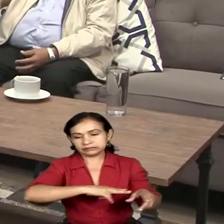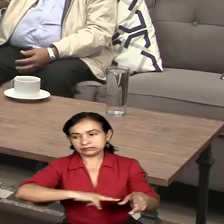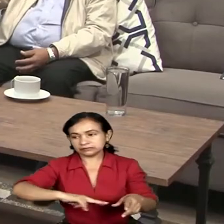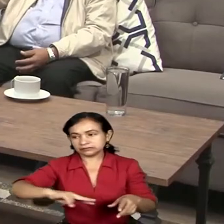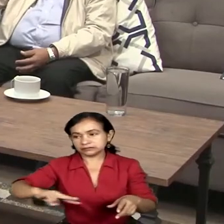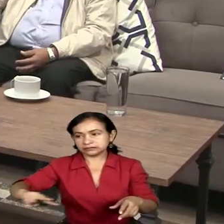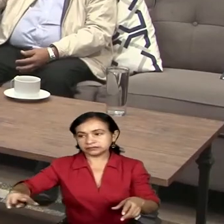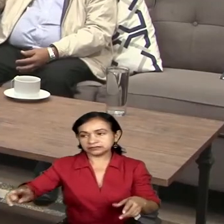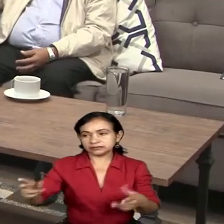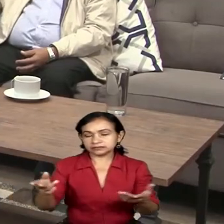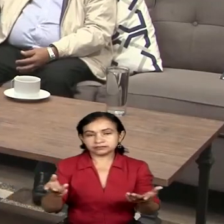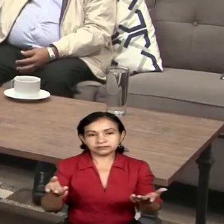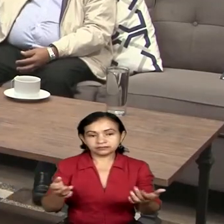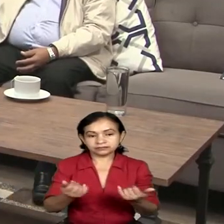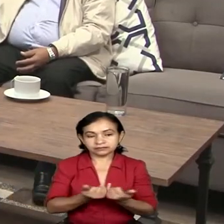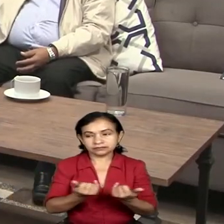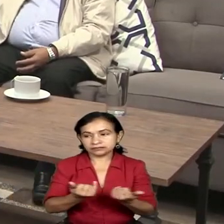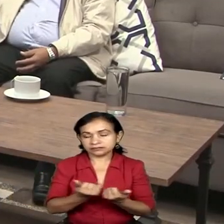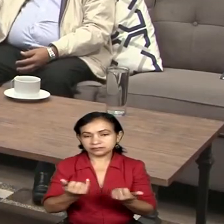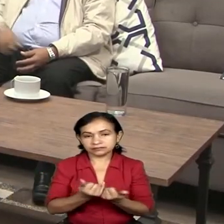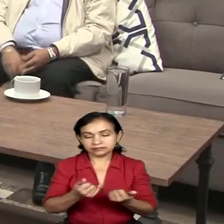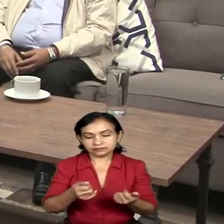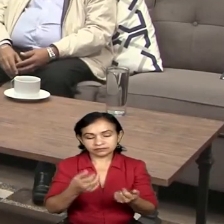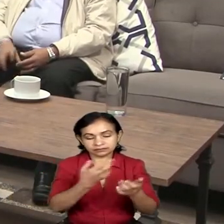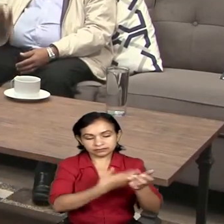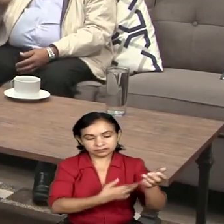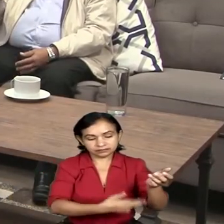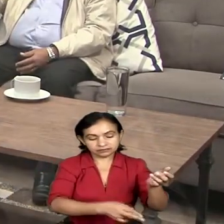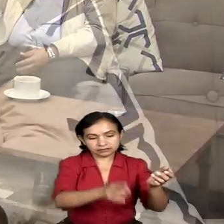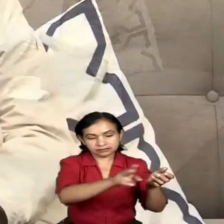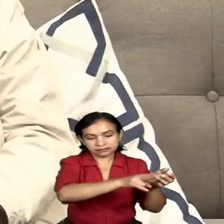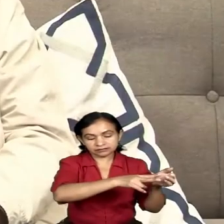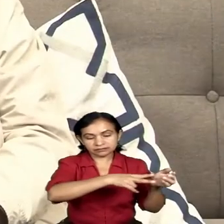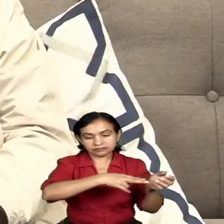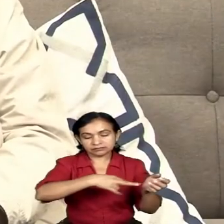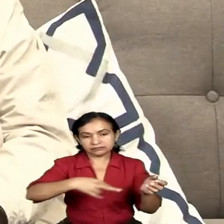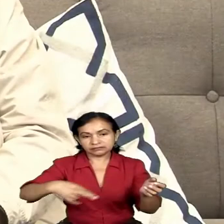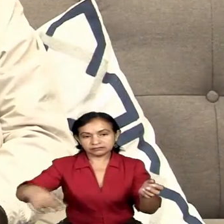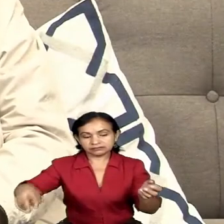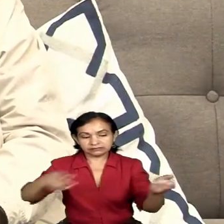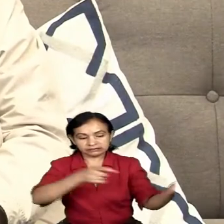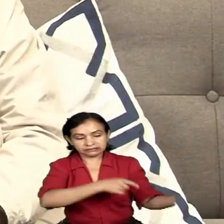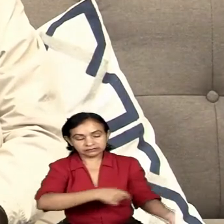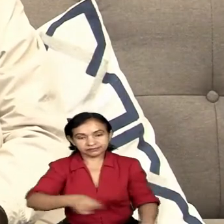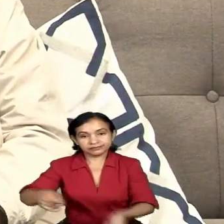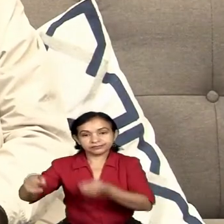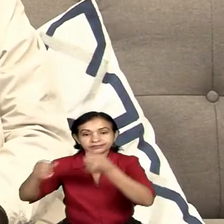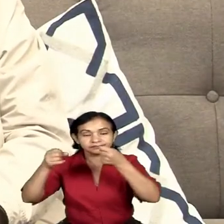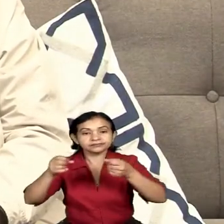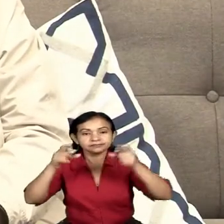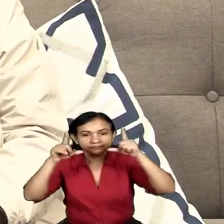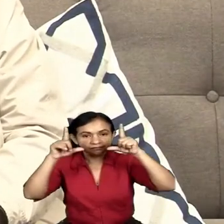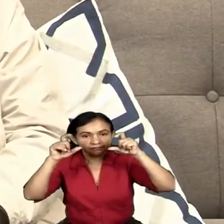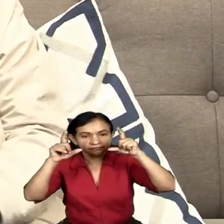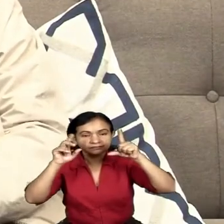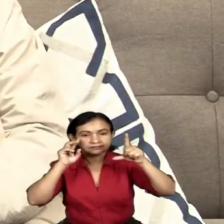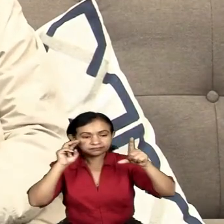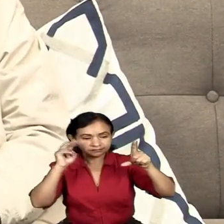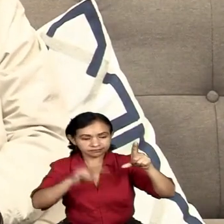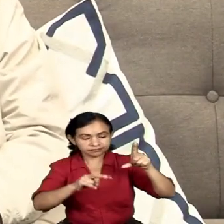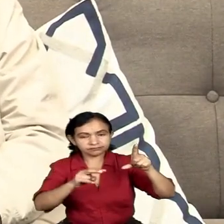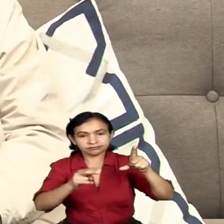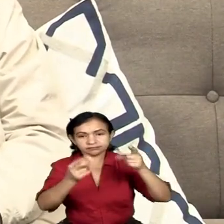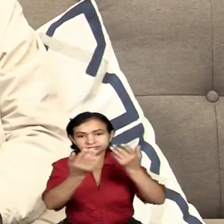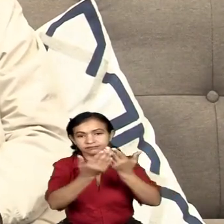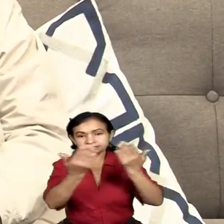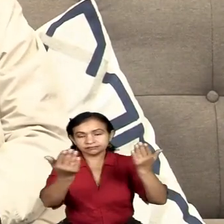ahí quedó el hilo de sangre. Y hay una foto muy interesante que está en la entrada del museo,